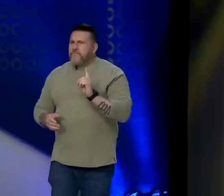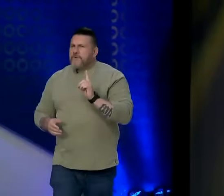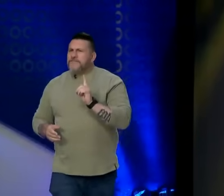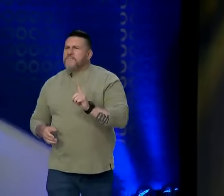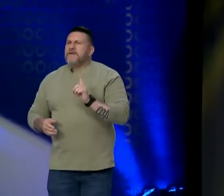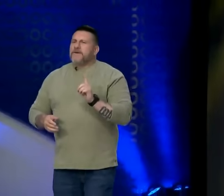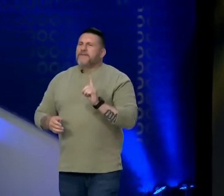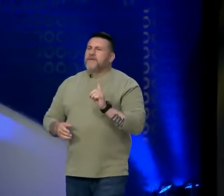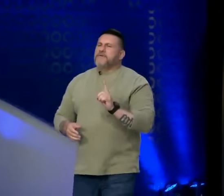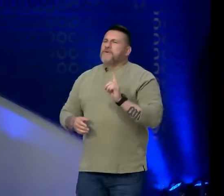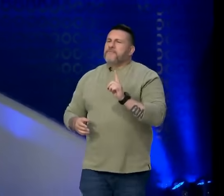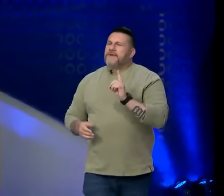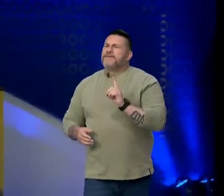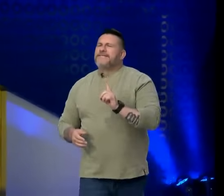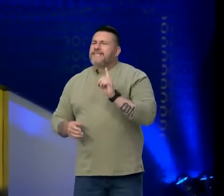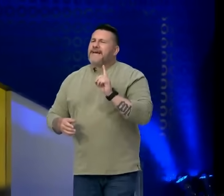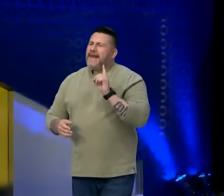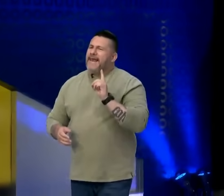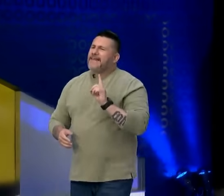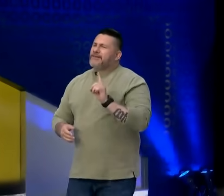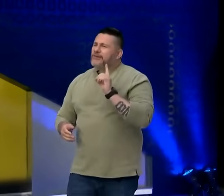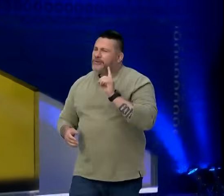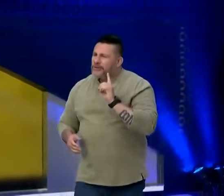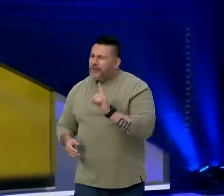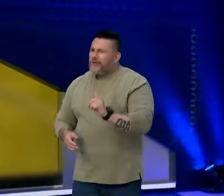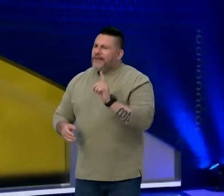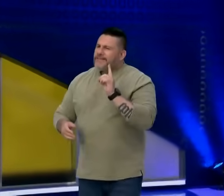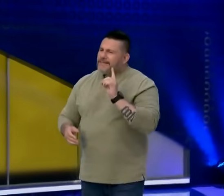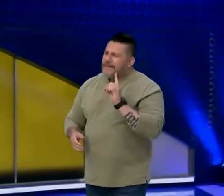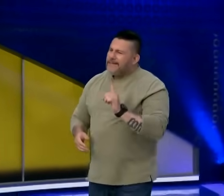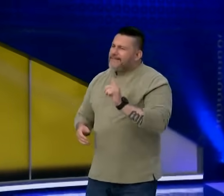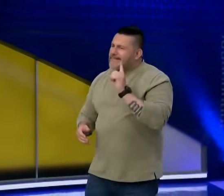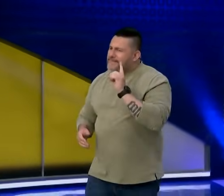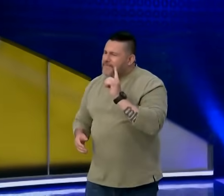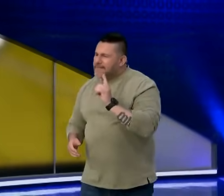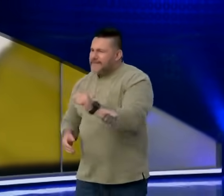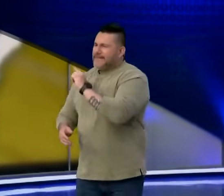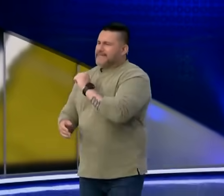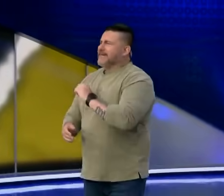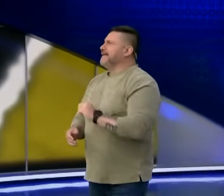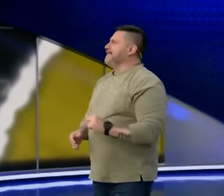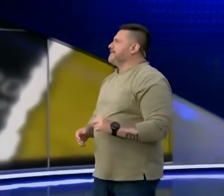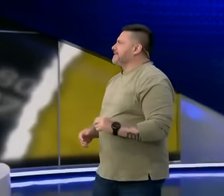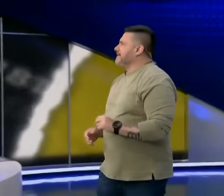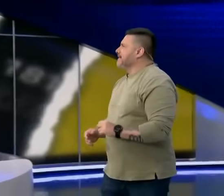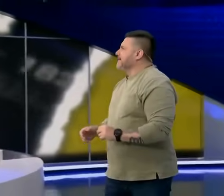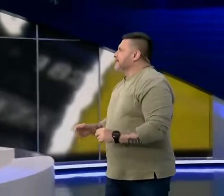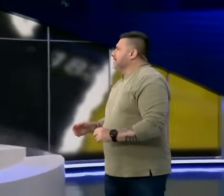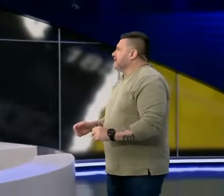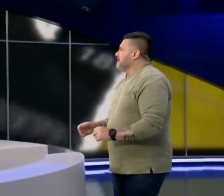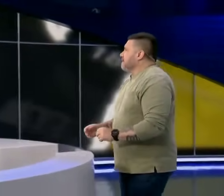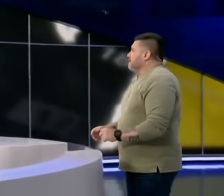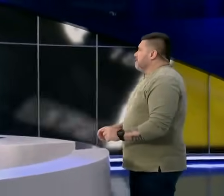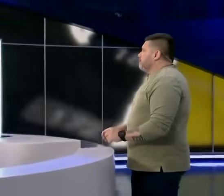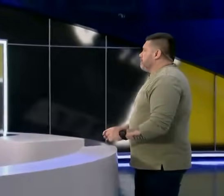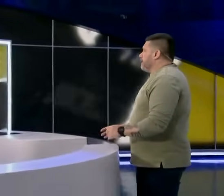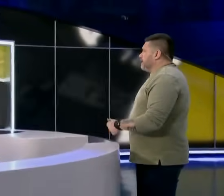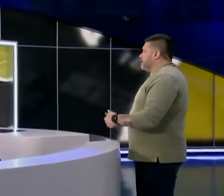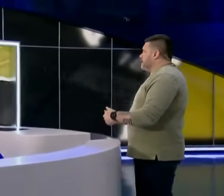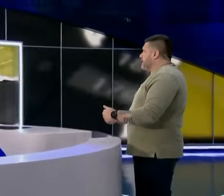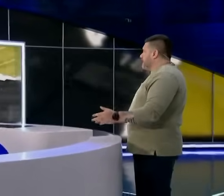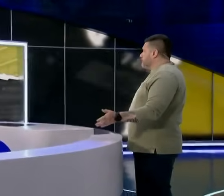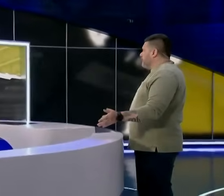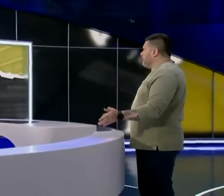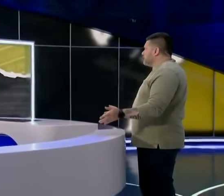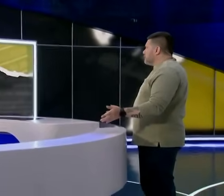Es muy posible que Octavio Romero sí se crea todas esas mentiras que él dice. Las dijo frente al presidente y